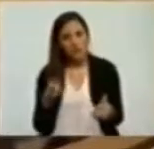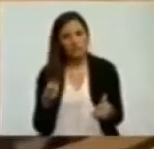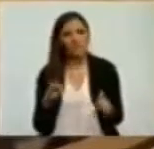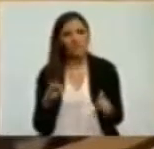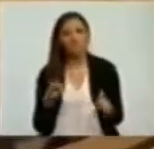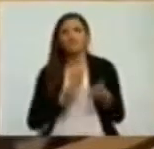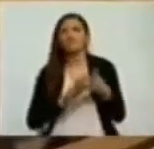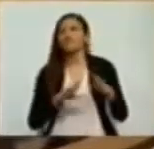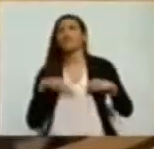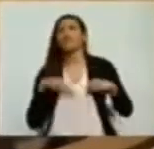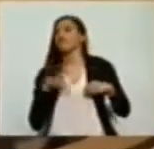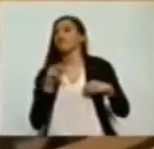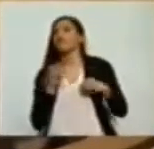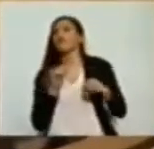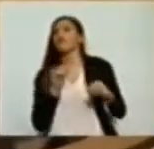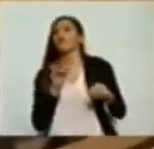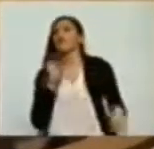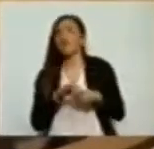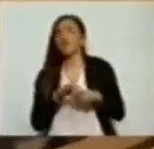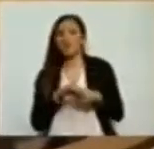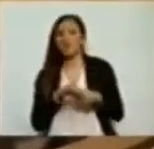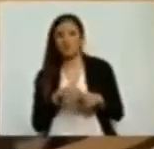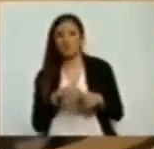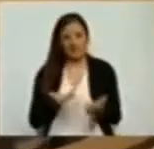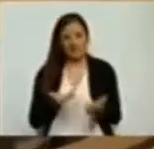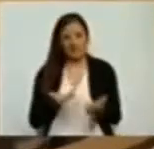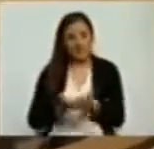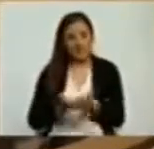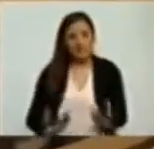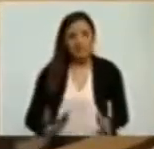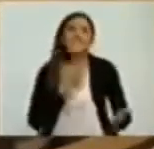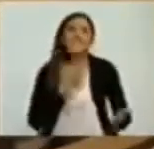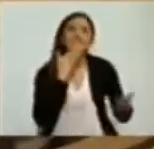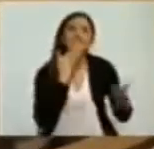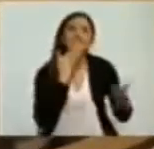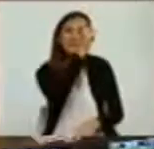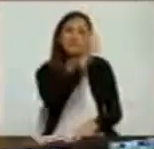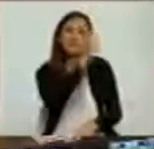de votarlo o en votar negativamente el proyecto. Muchas gracias, señor presidente.